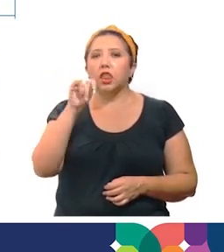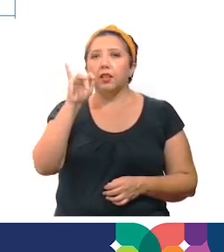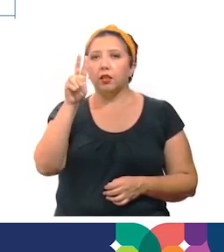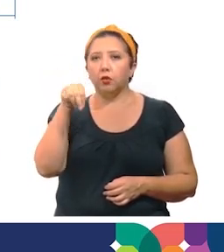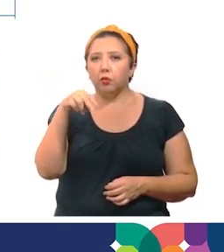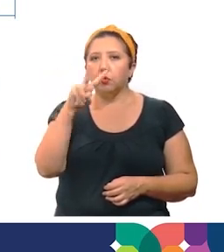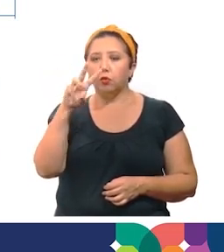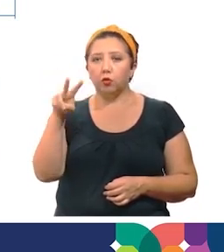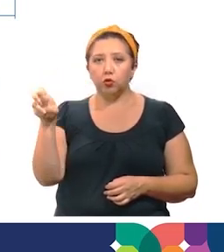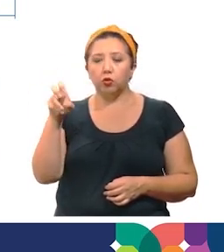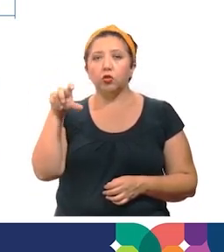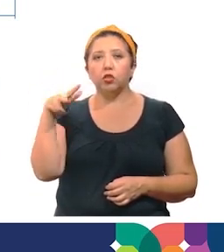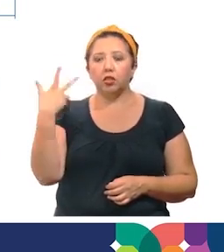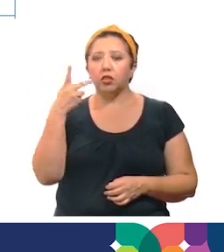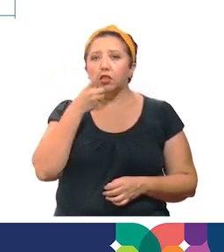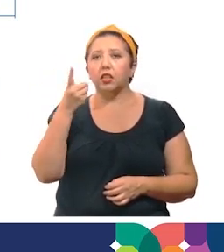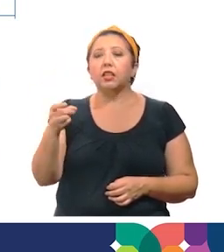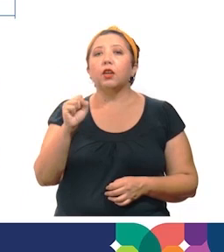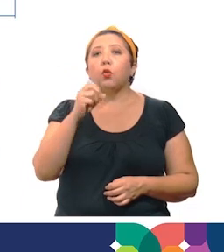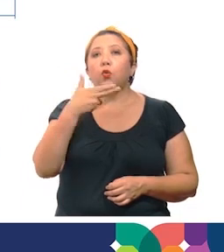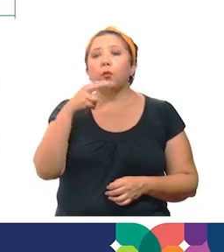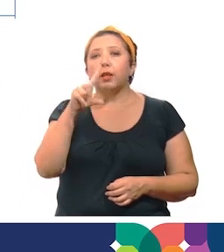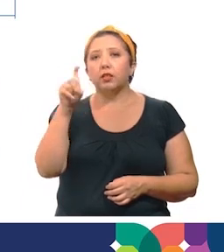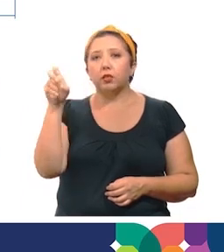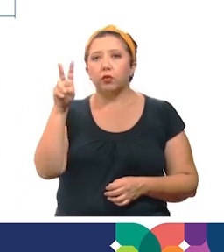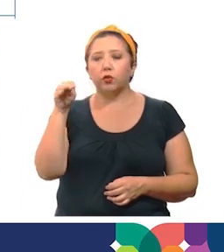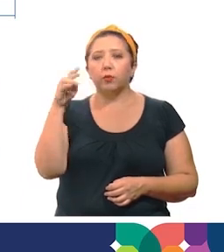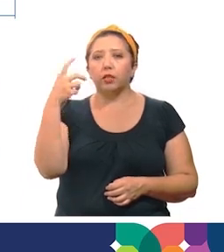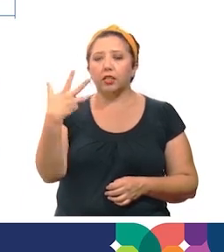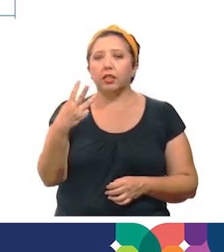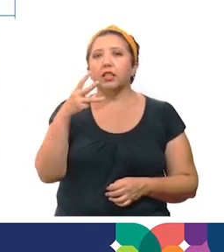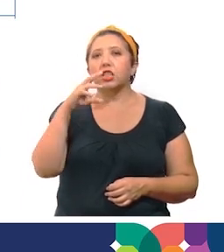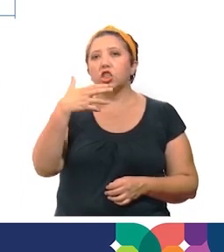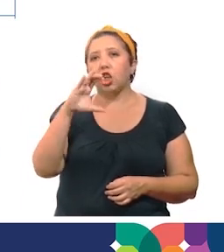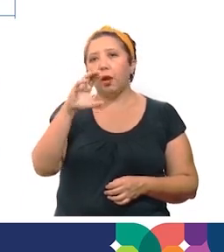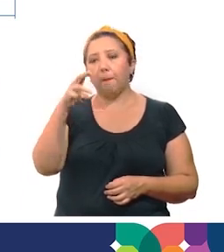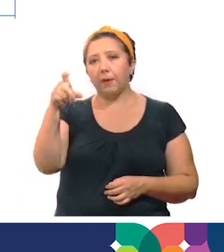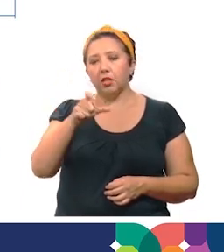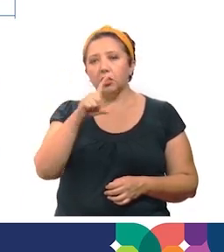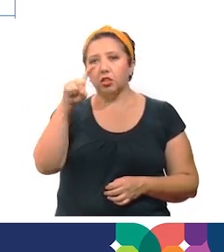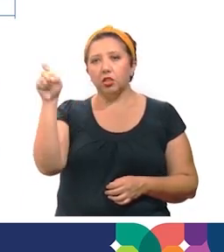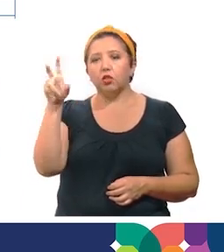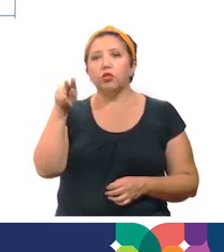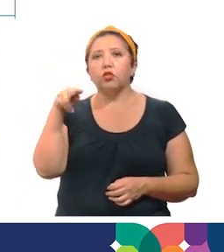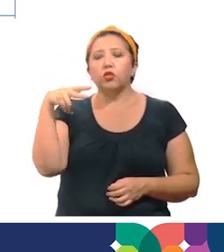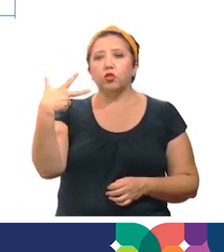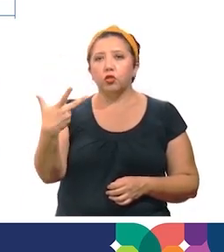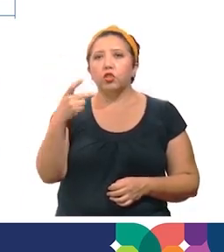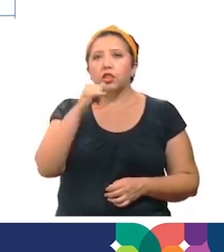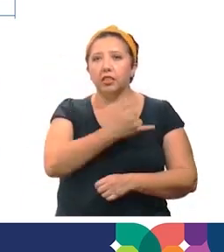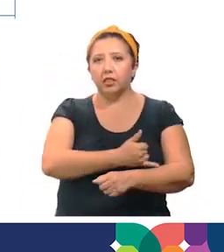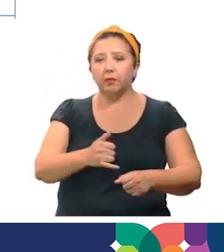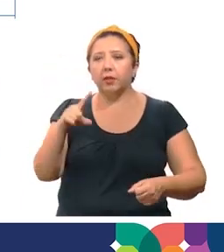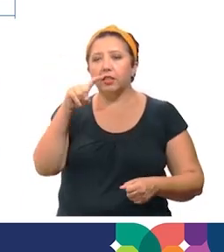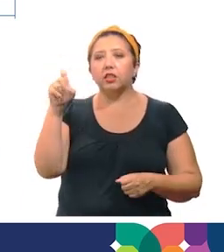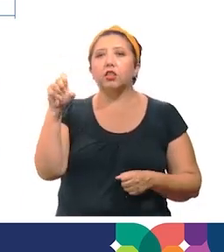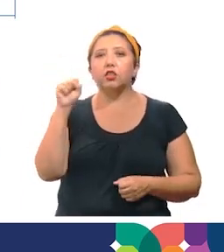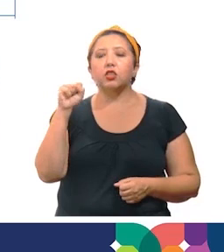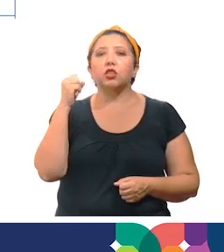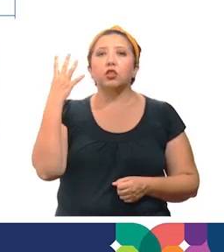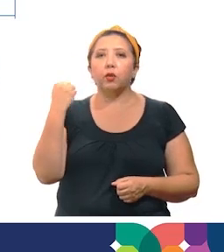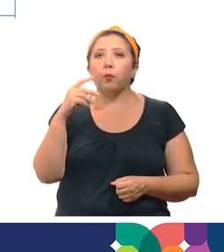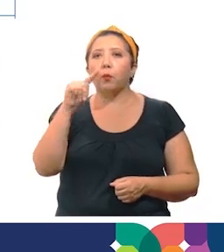Tinum 213, Junucma 193, Chemash 188, Izamal